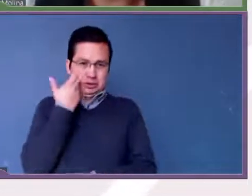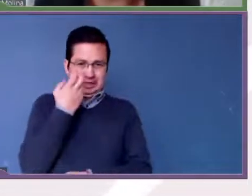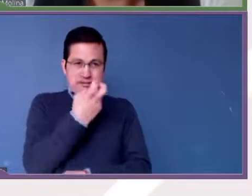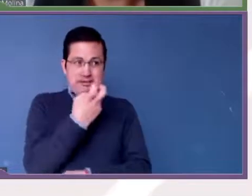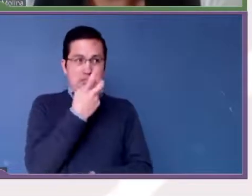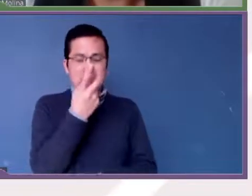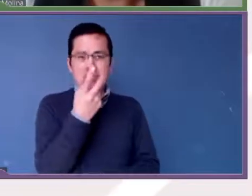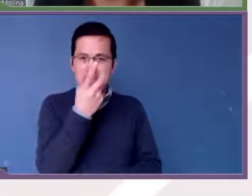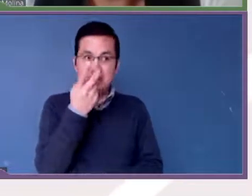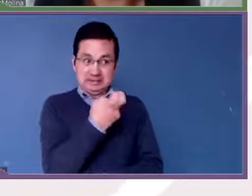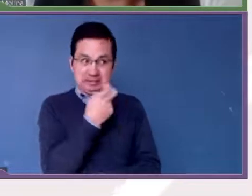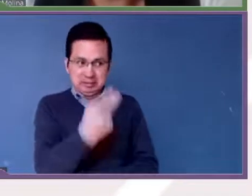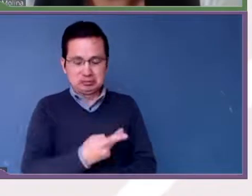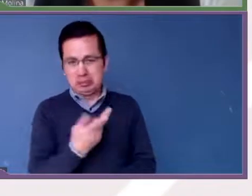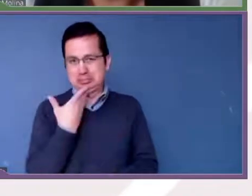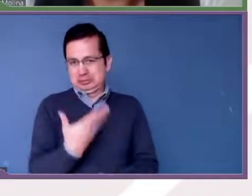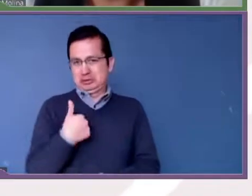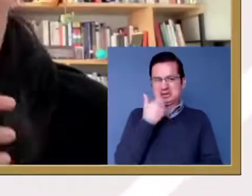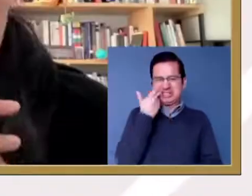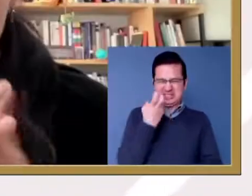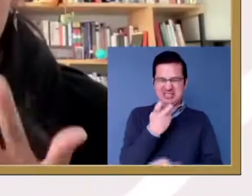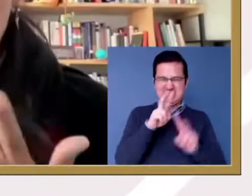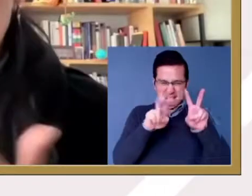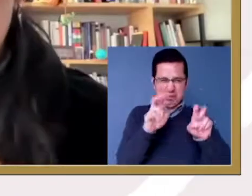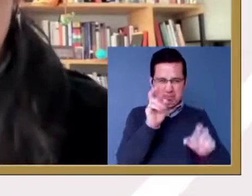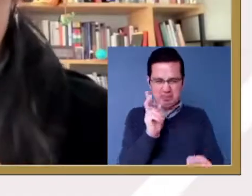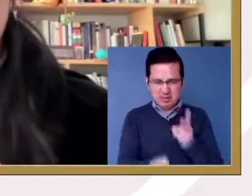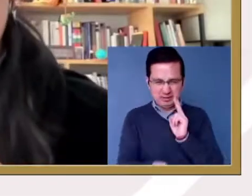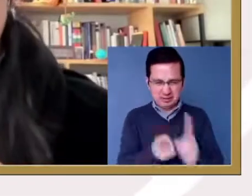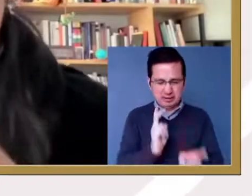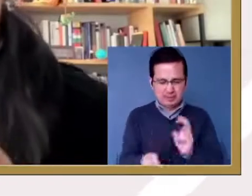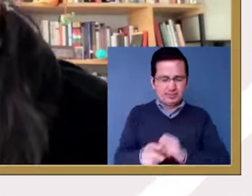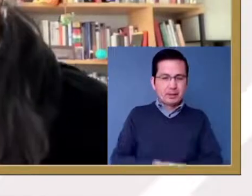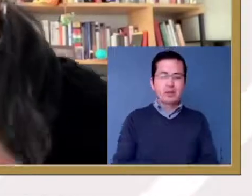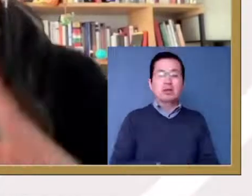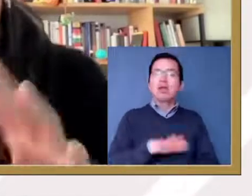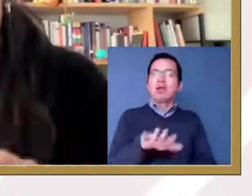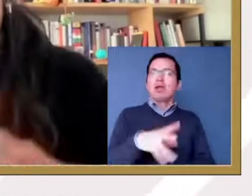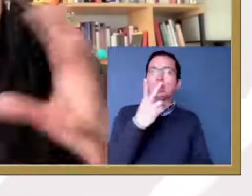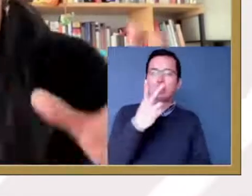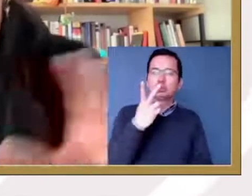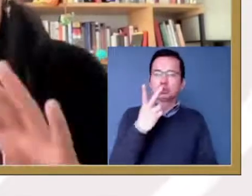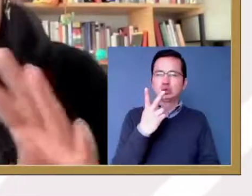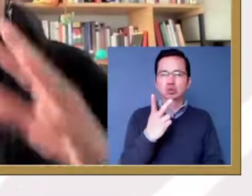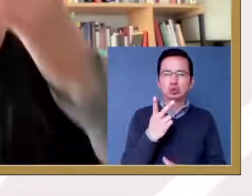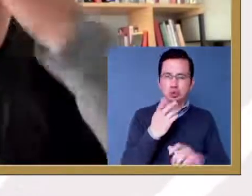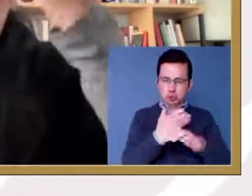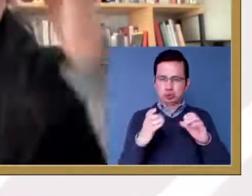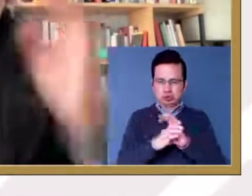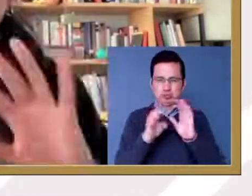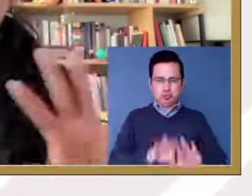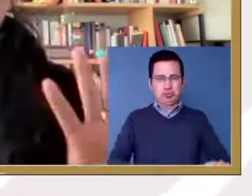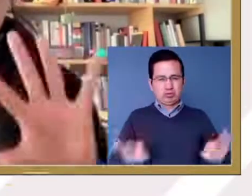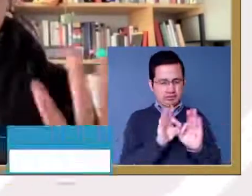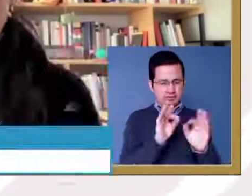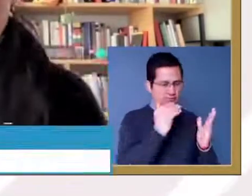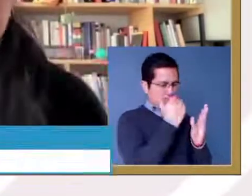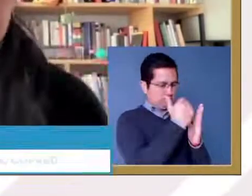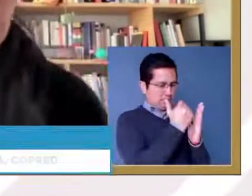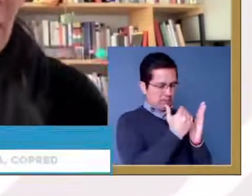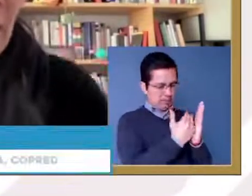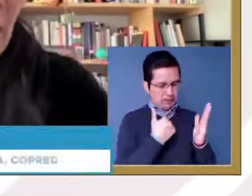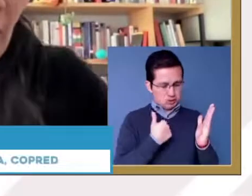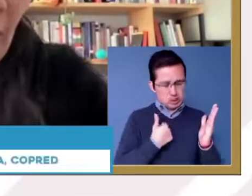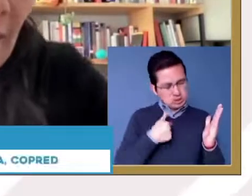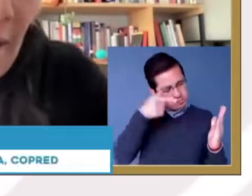dos datos relacionados con esto que mencionas que son muy paradójicos y hay unas, obviamente que tenemos formas como de